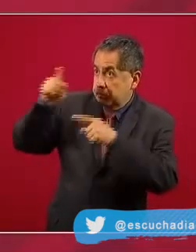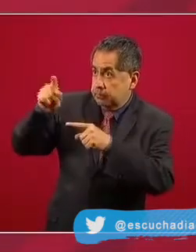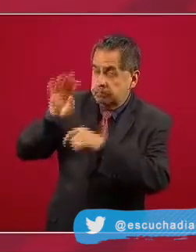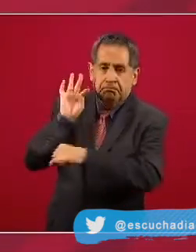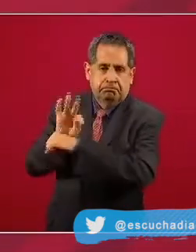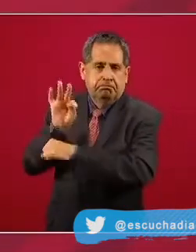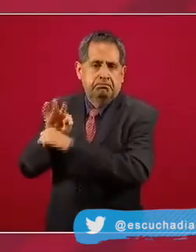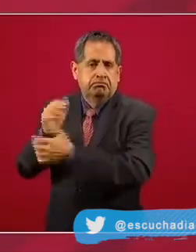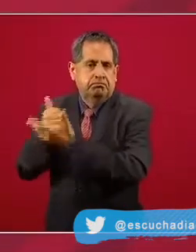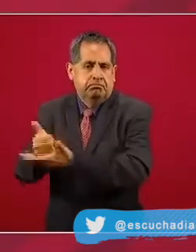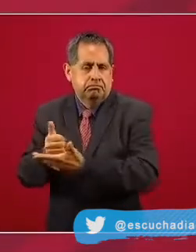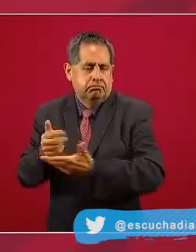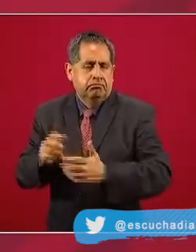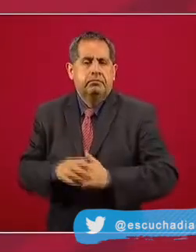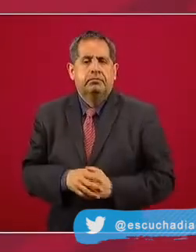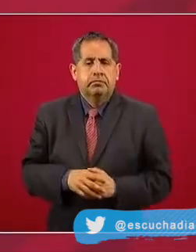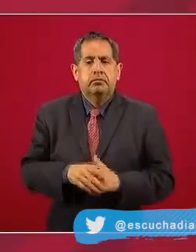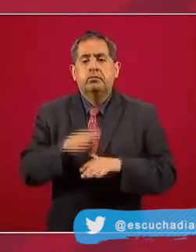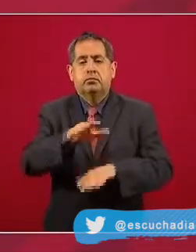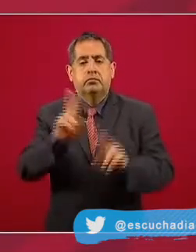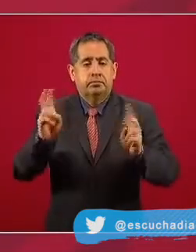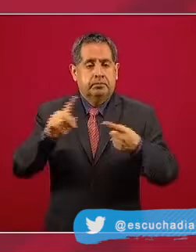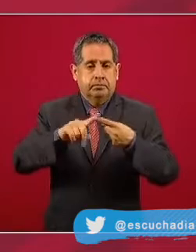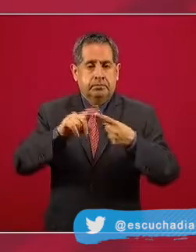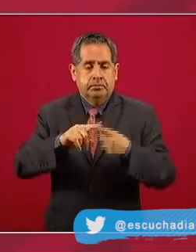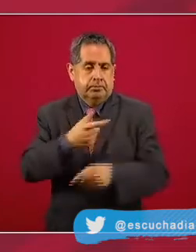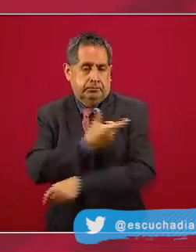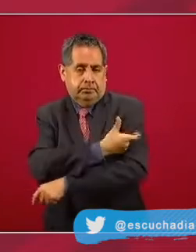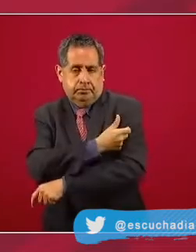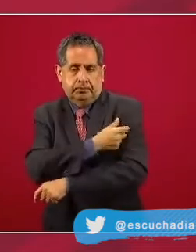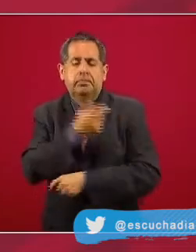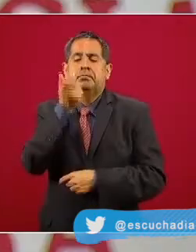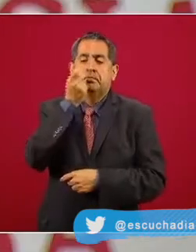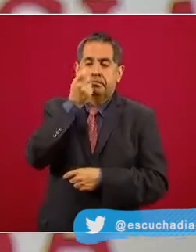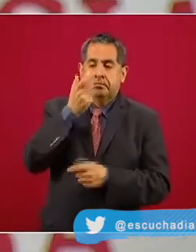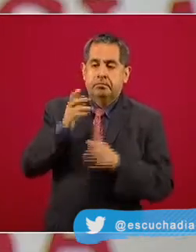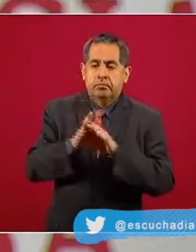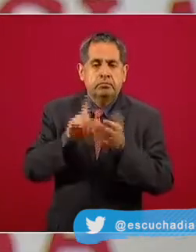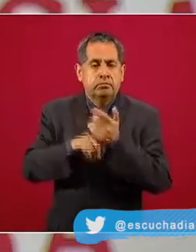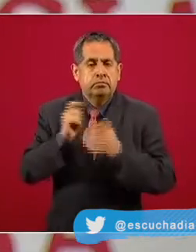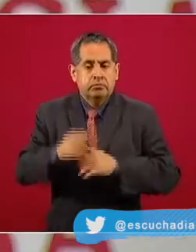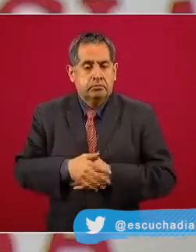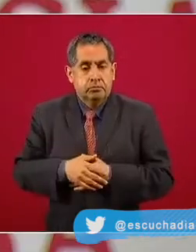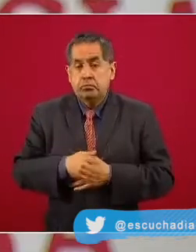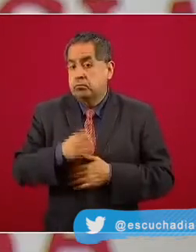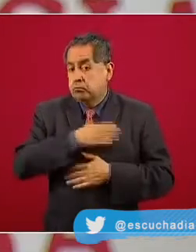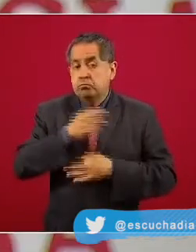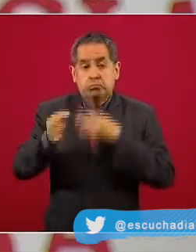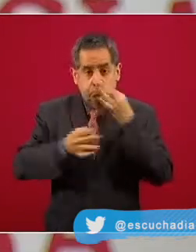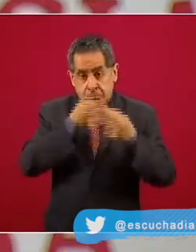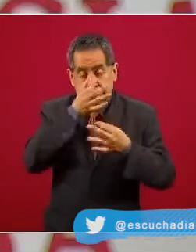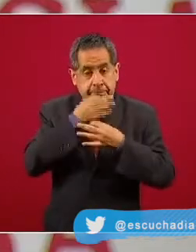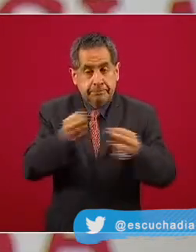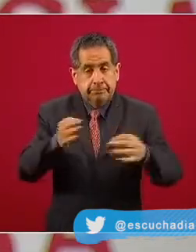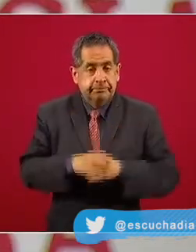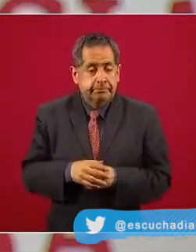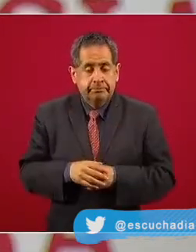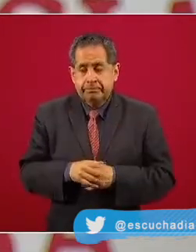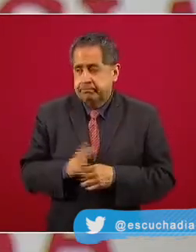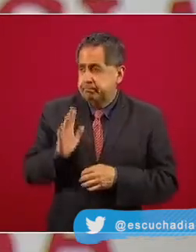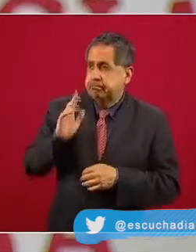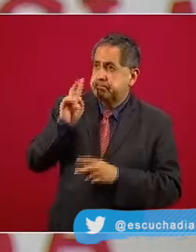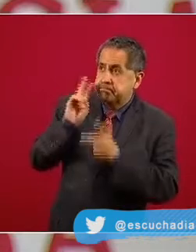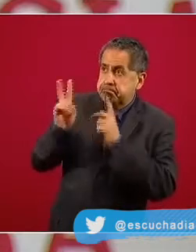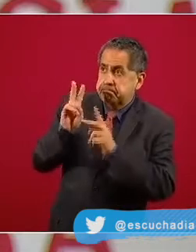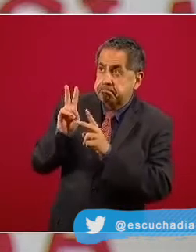100,000 millones de pesos gracias a que su gobierno cuenta con finanzas públicas sanas, y se propuso desde su inicio optar por un gobierno austero